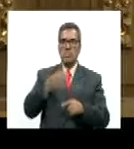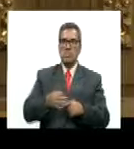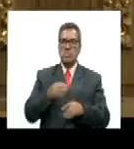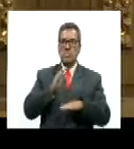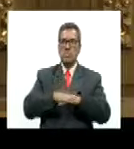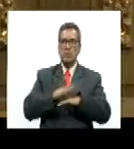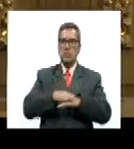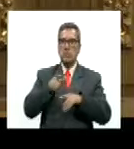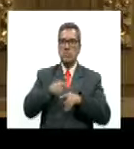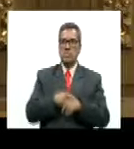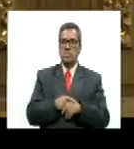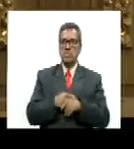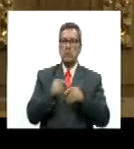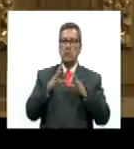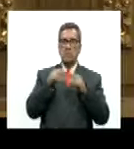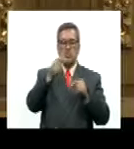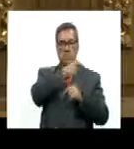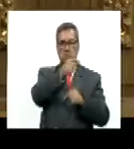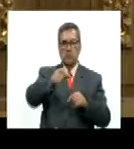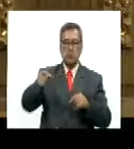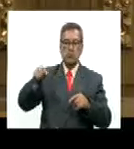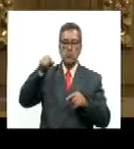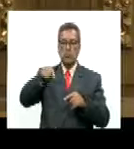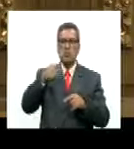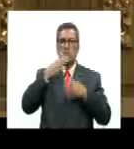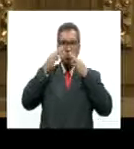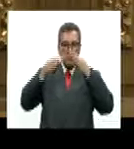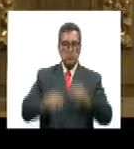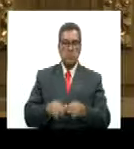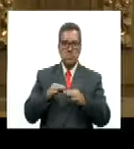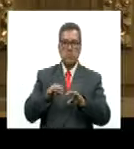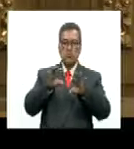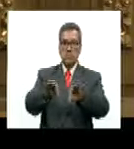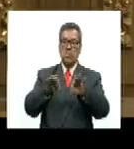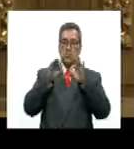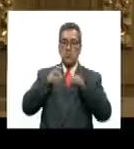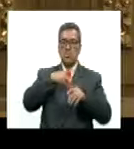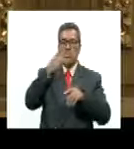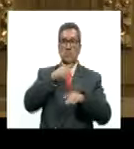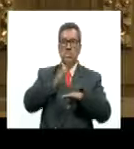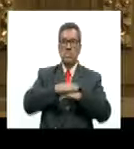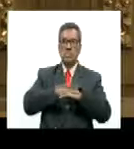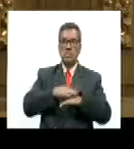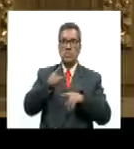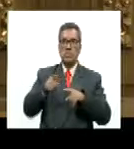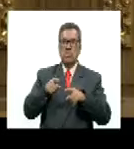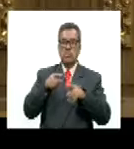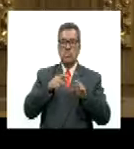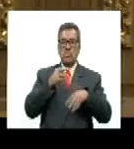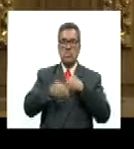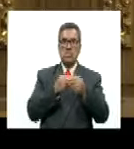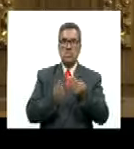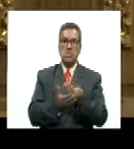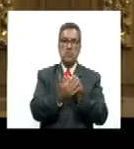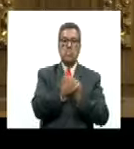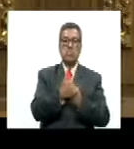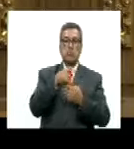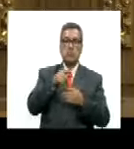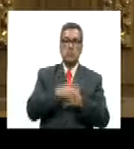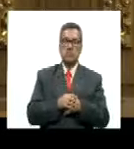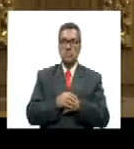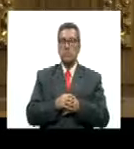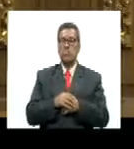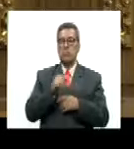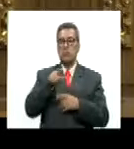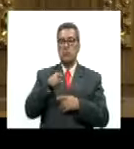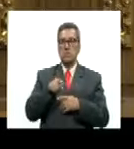pasa? Le llega al público y el público realmente está interesado en la política. Lo que pasa es que el algoritmo se la esconde.